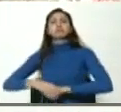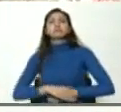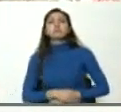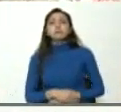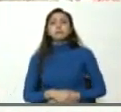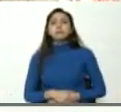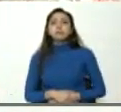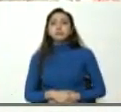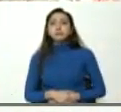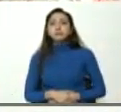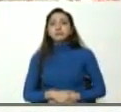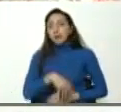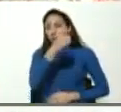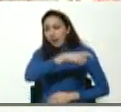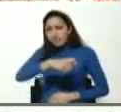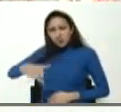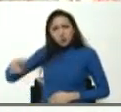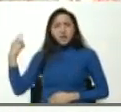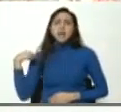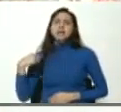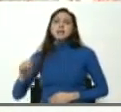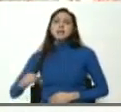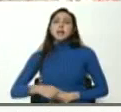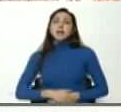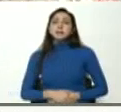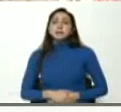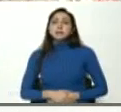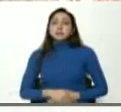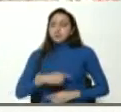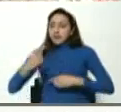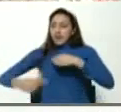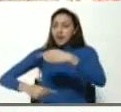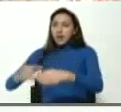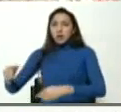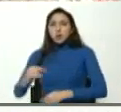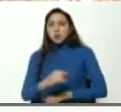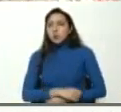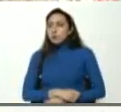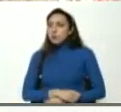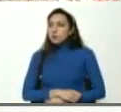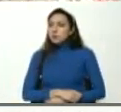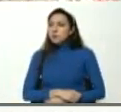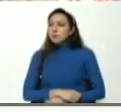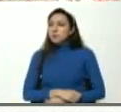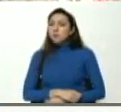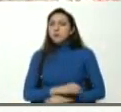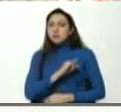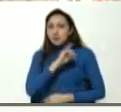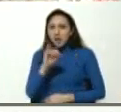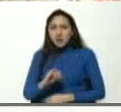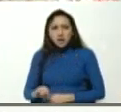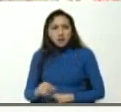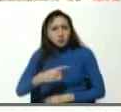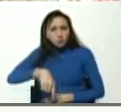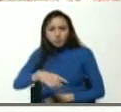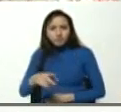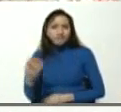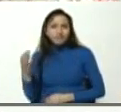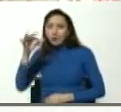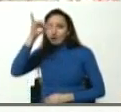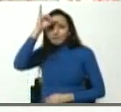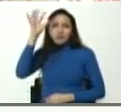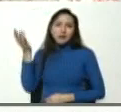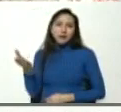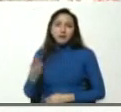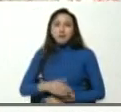a aquellos que tienen la generación z llama y ustedes no saben nada de eso